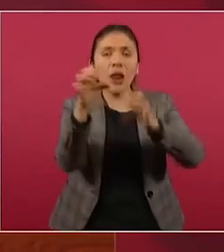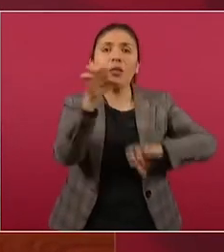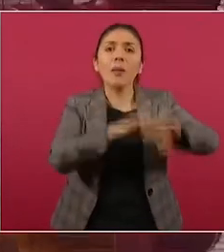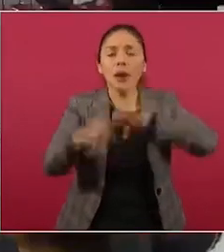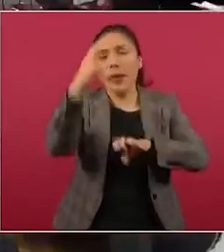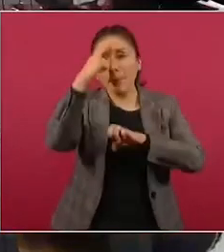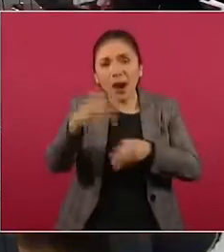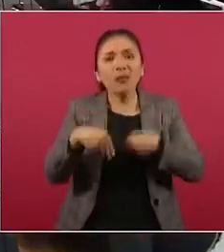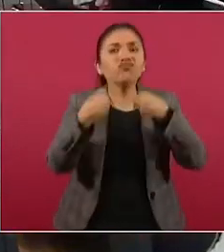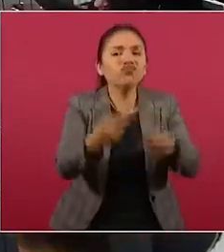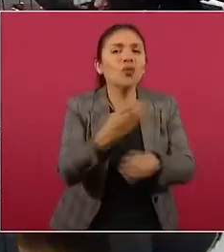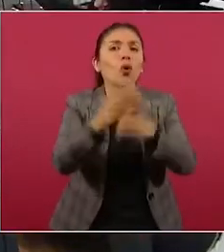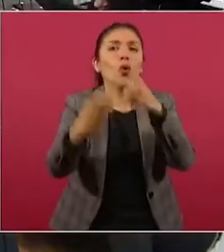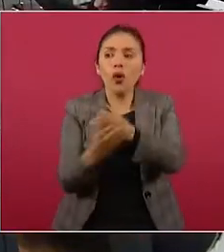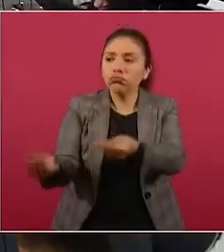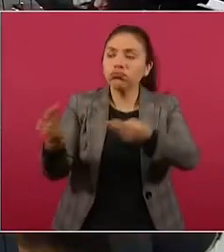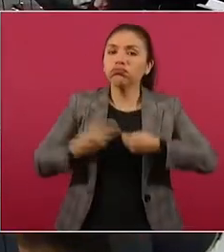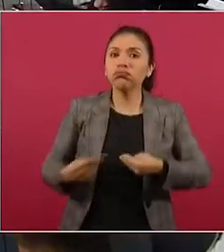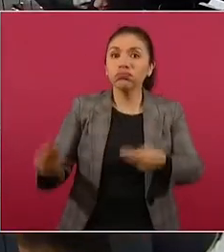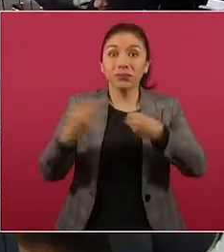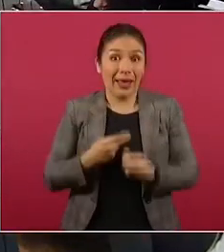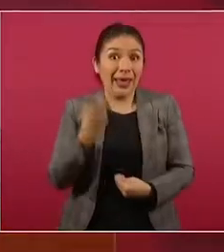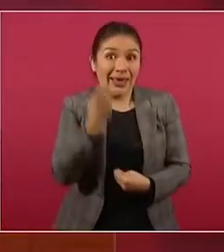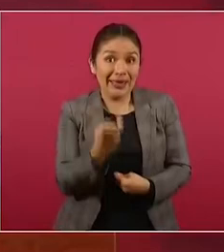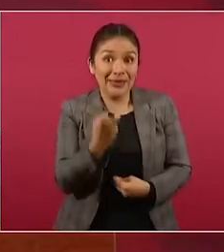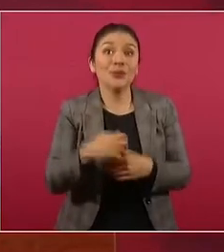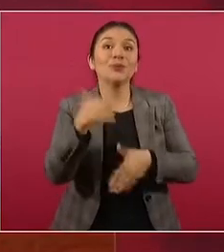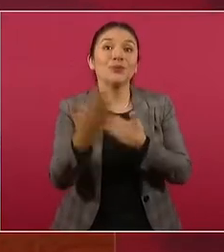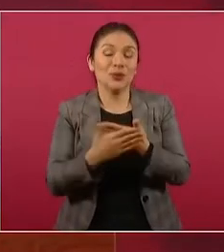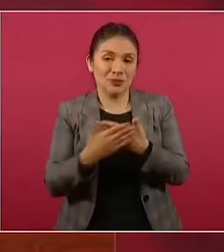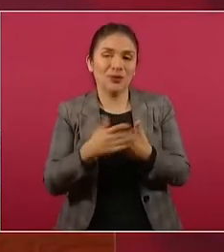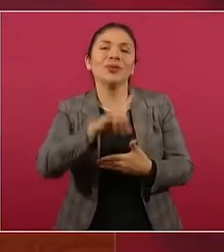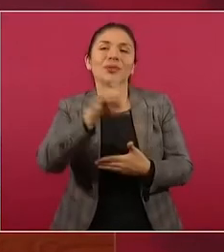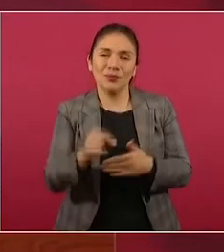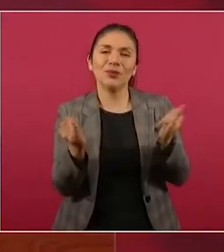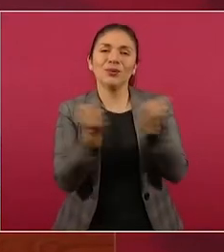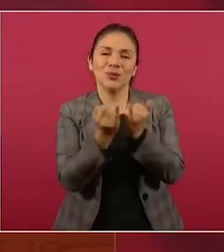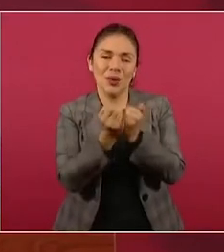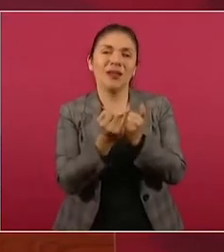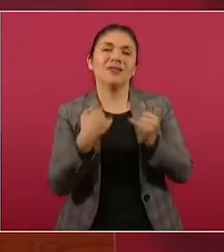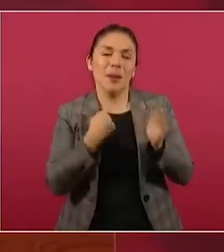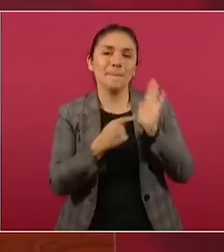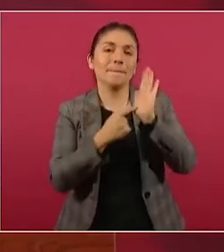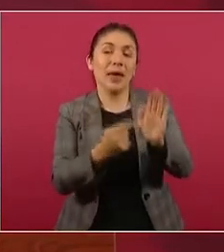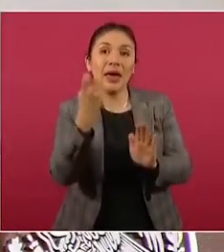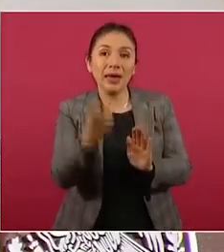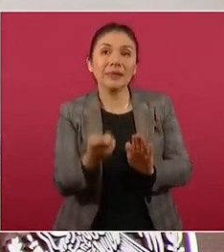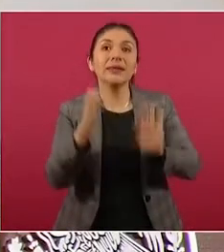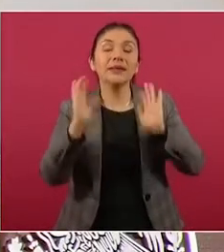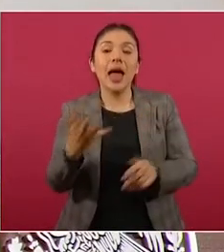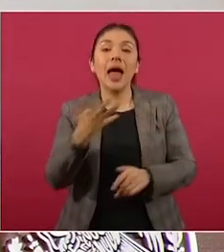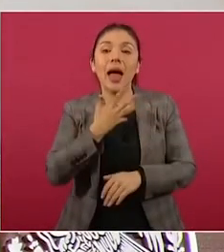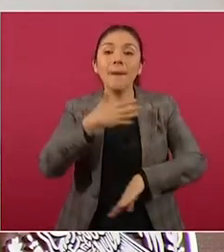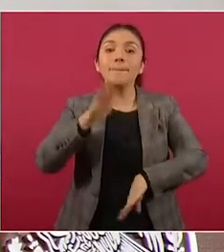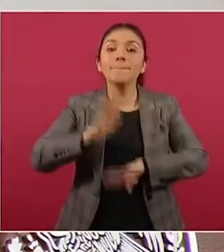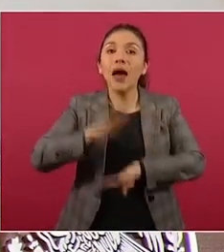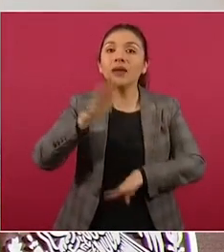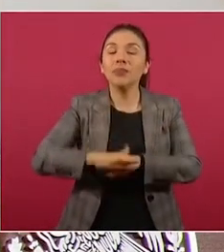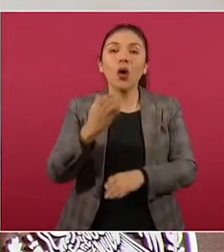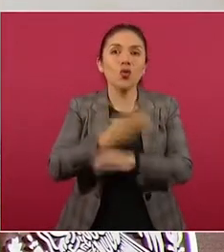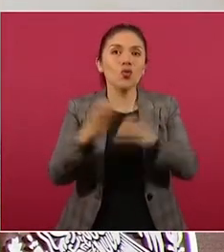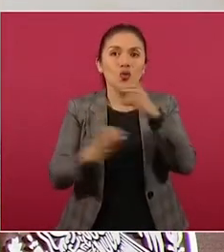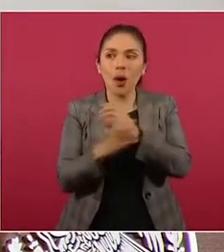regresar bienes culturales. Esto próximamente también se obtendrán más